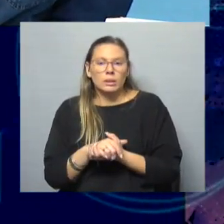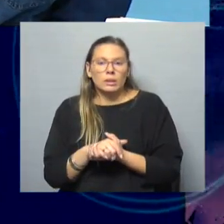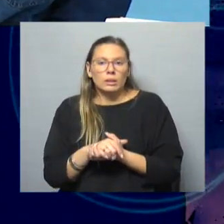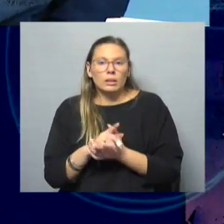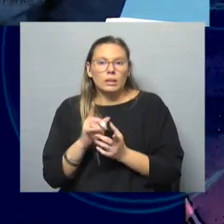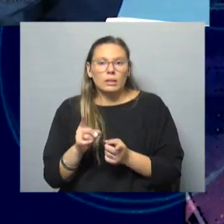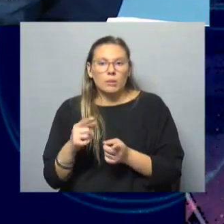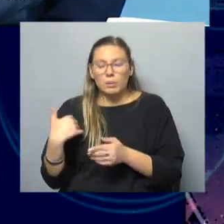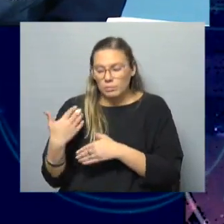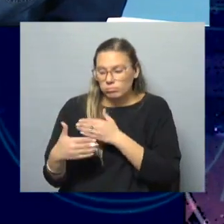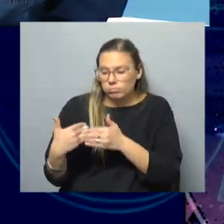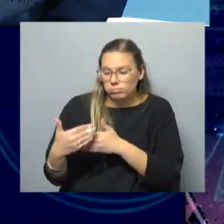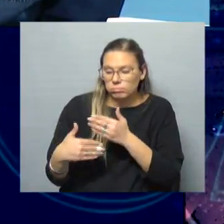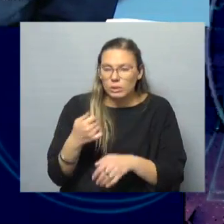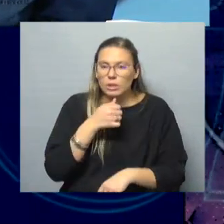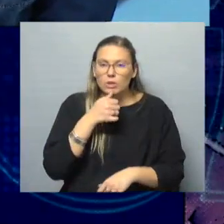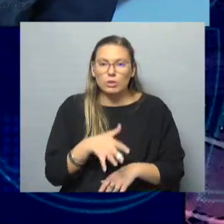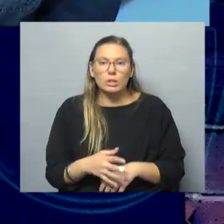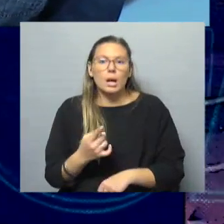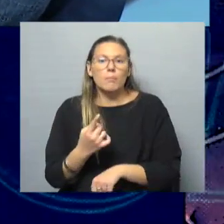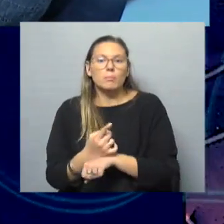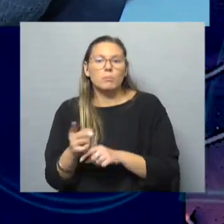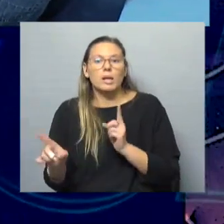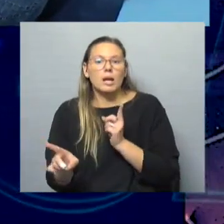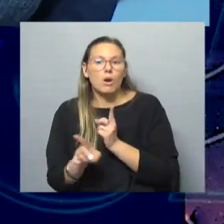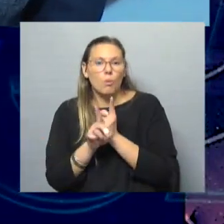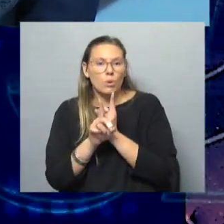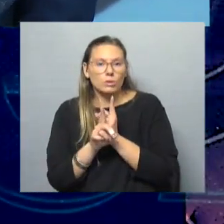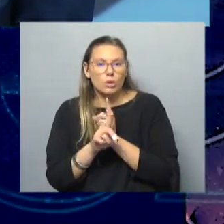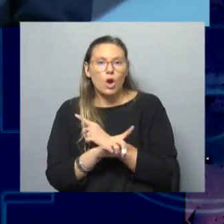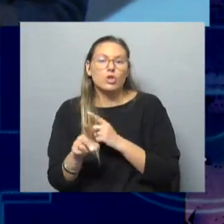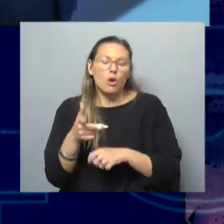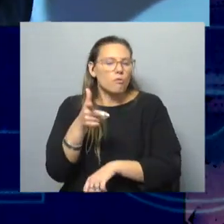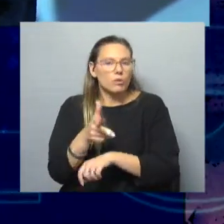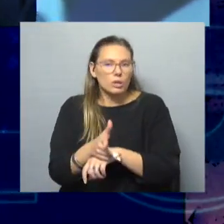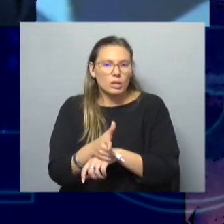increíblemente como el devenir de toda esta historia. El primer encuentro fue... no fílmico,